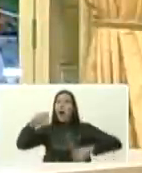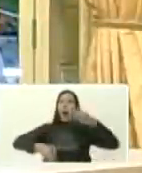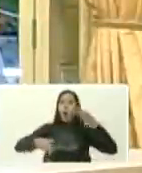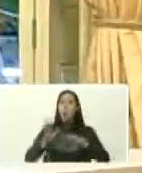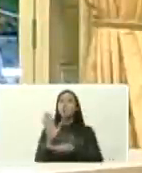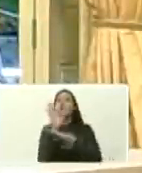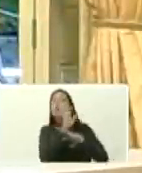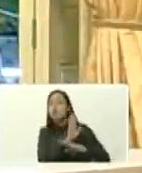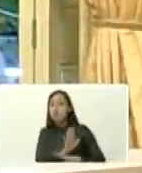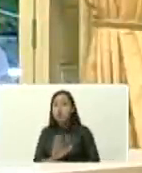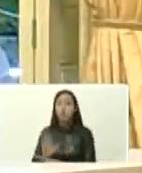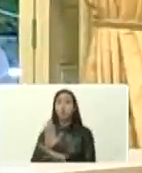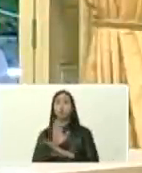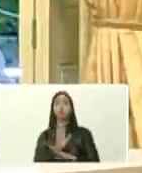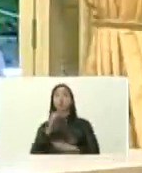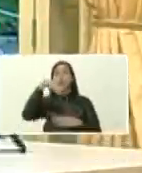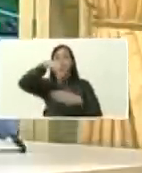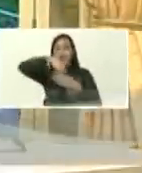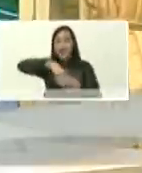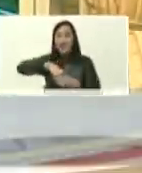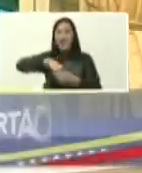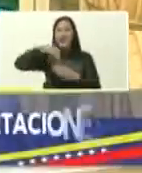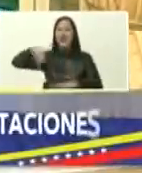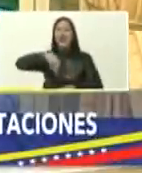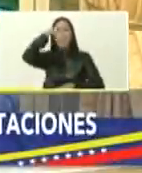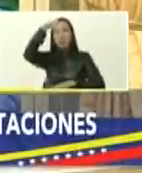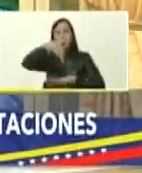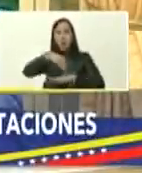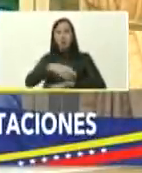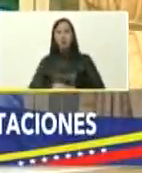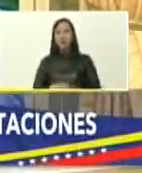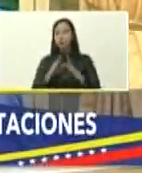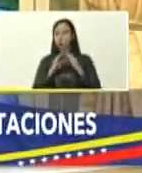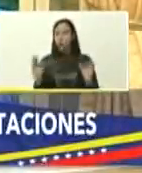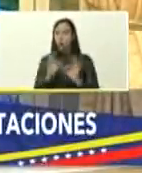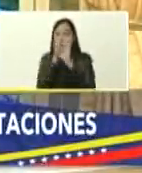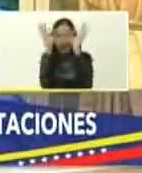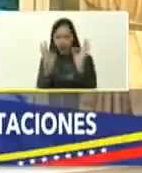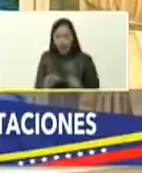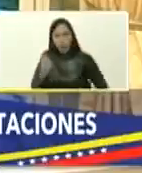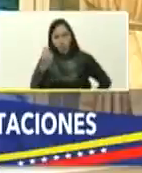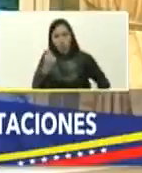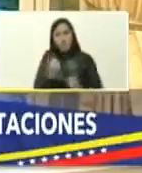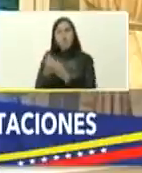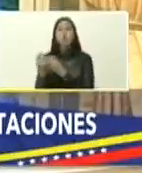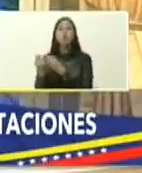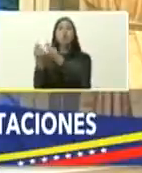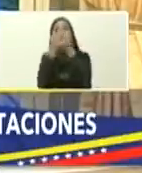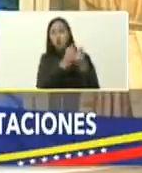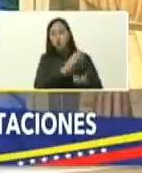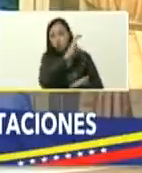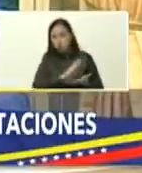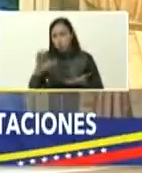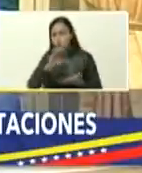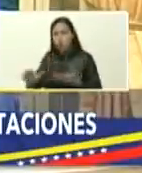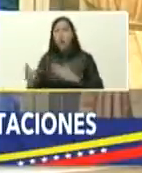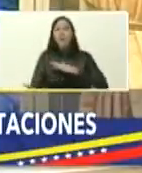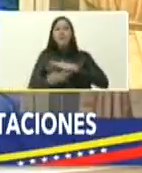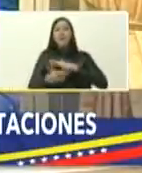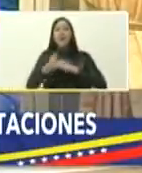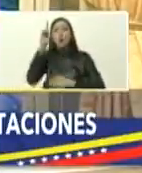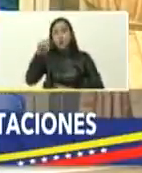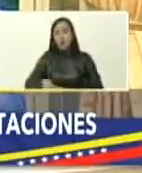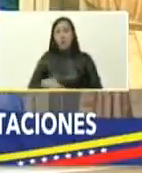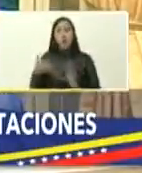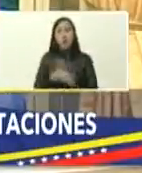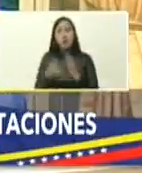seguridad jurídica interna, nacionales, todas las condiciones de apoyo financiero, tecnológico,